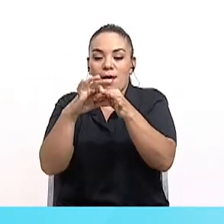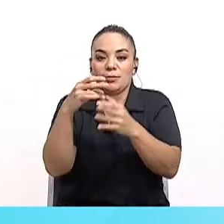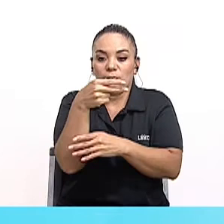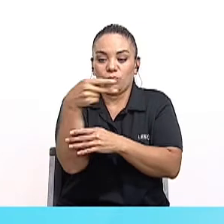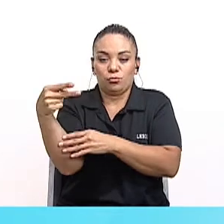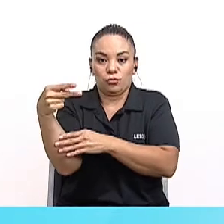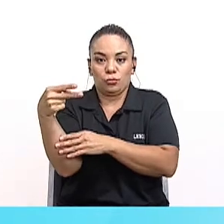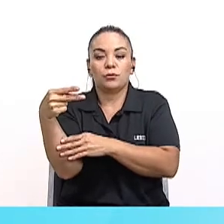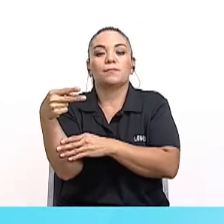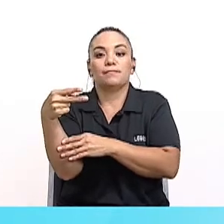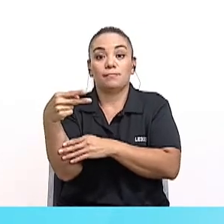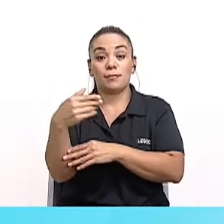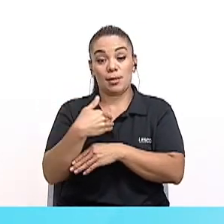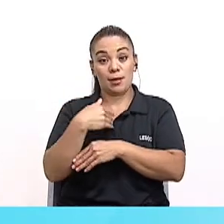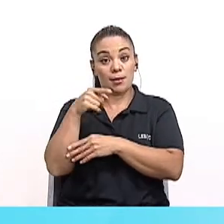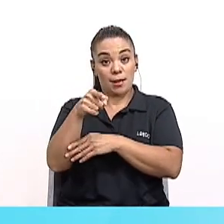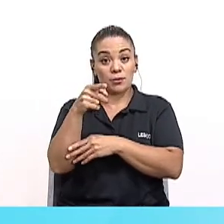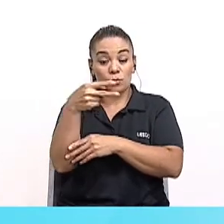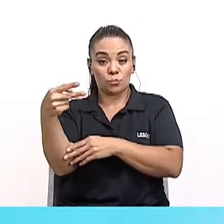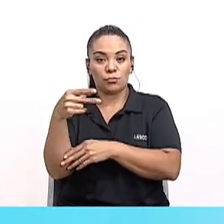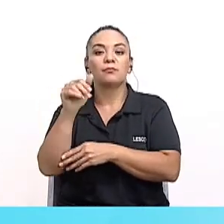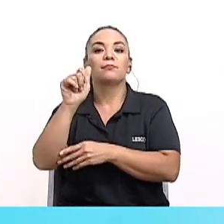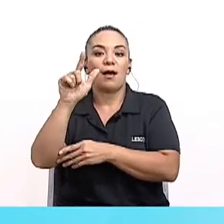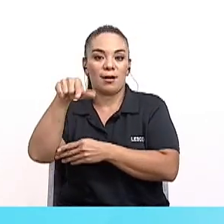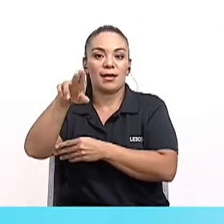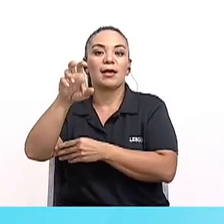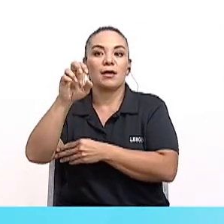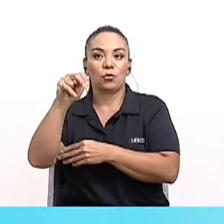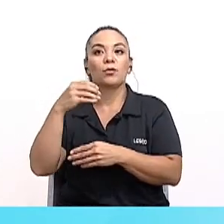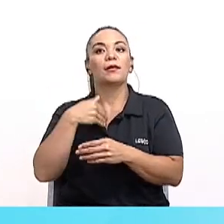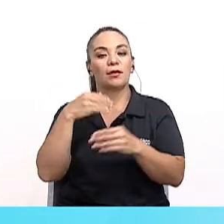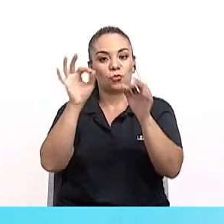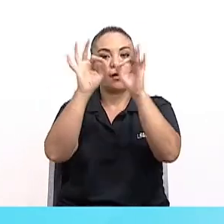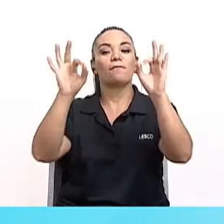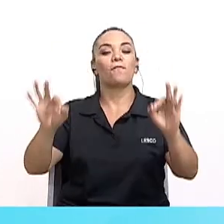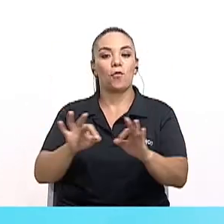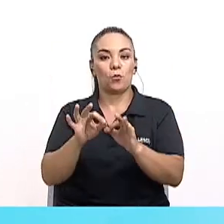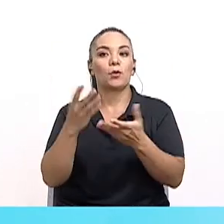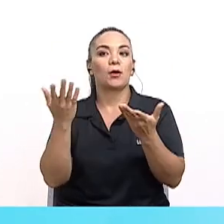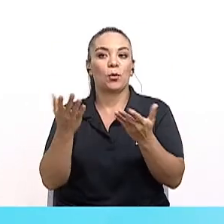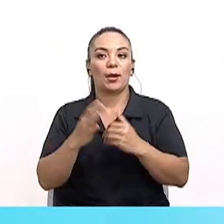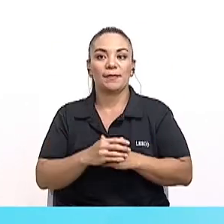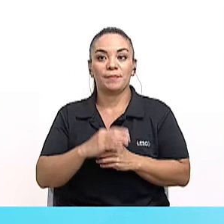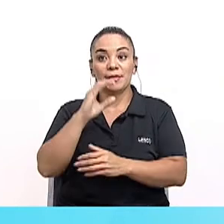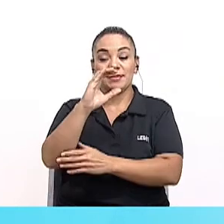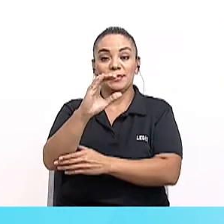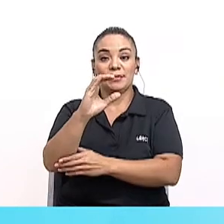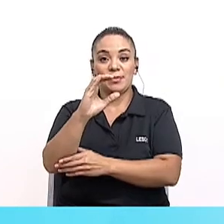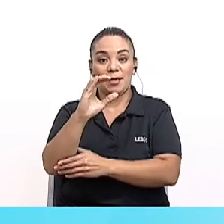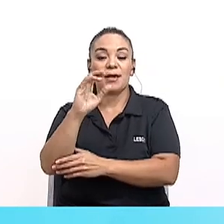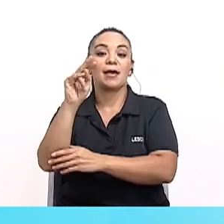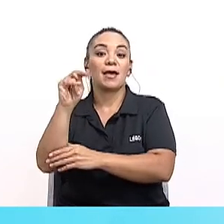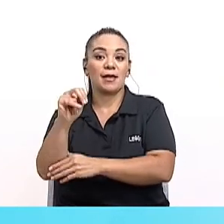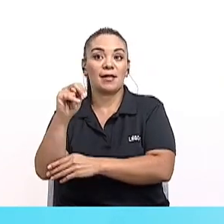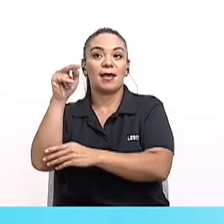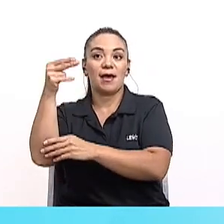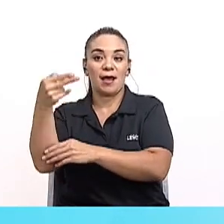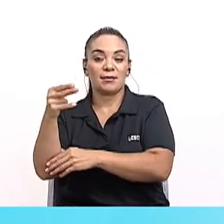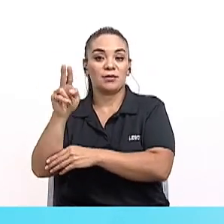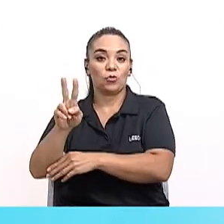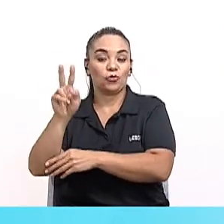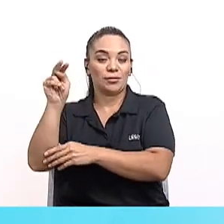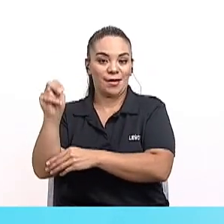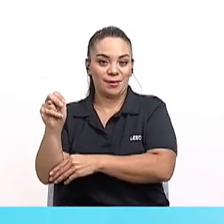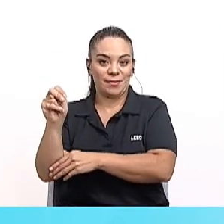enlace, entonces ya es un alqueno. También cumplen con una fórmula que es la siguiente. Tengo que para cada cantidad